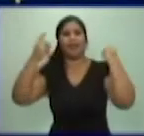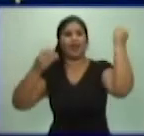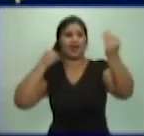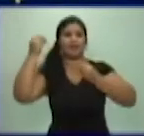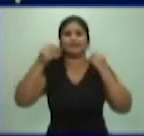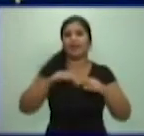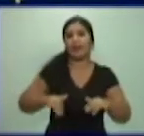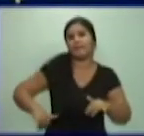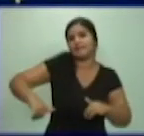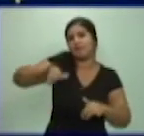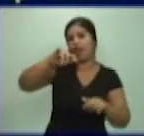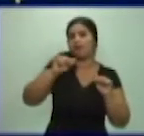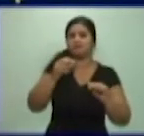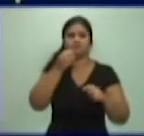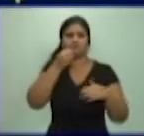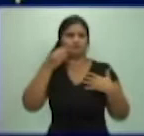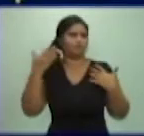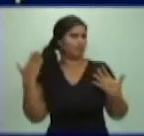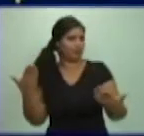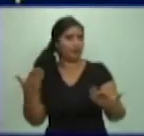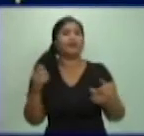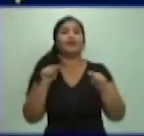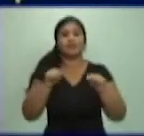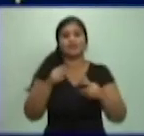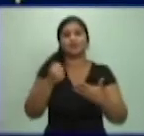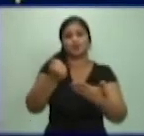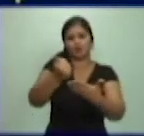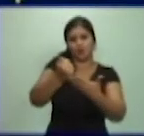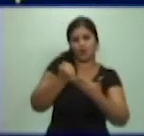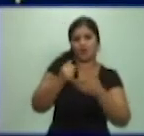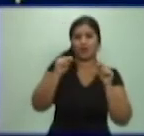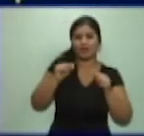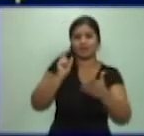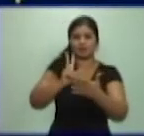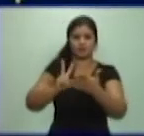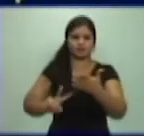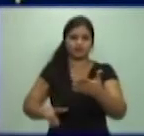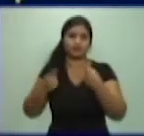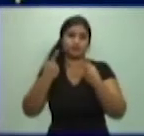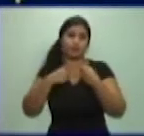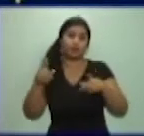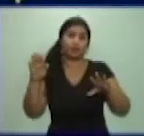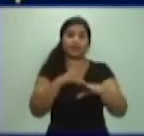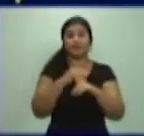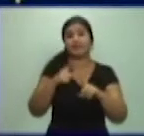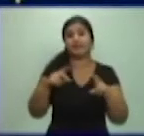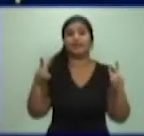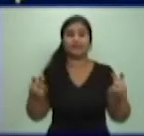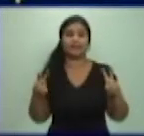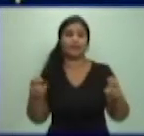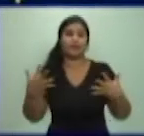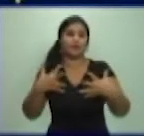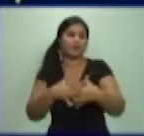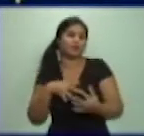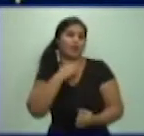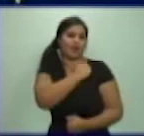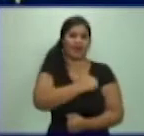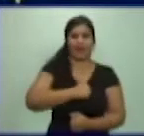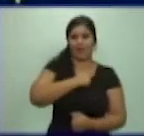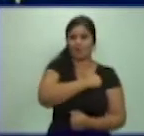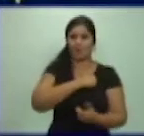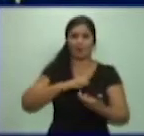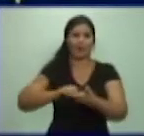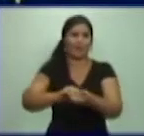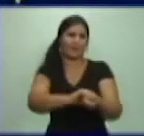obras literarias abordan disímiles temas relacionados con el amor, la amistad, el valor de la familia,